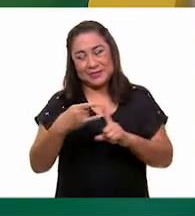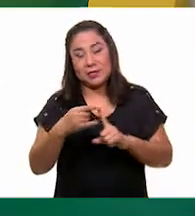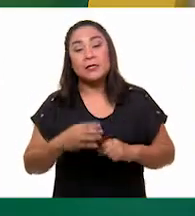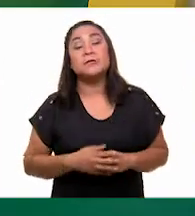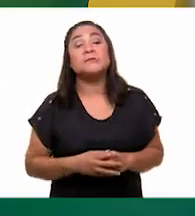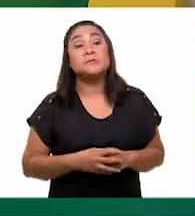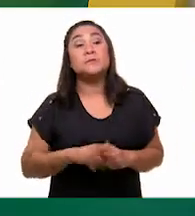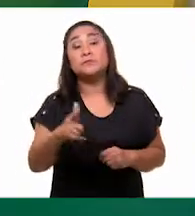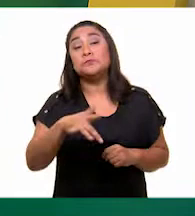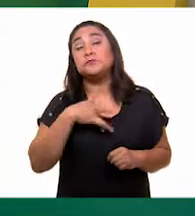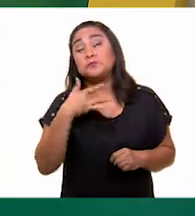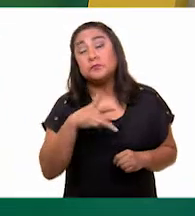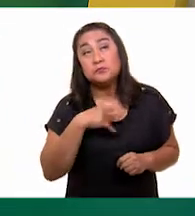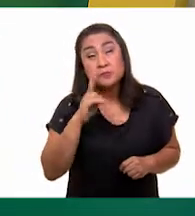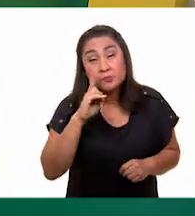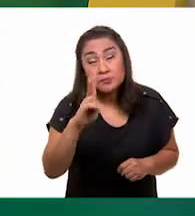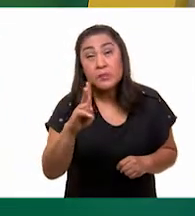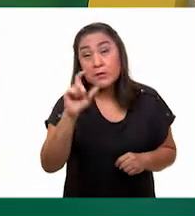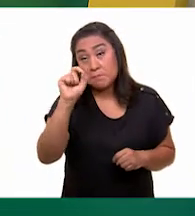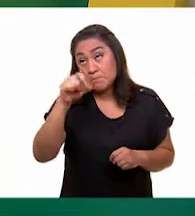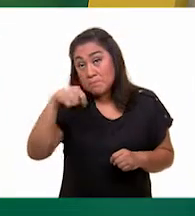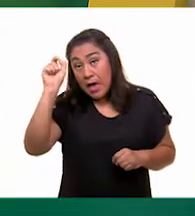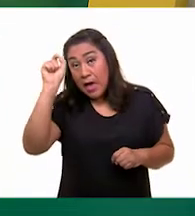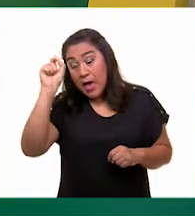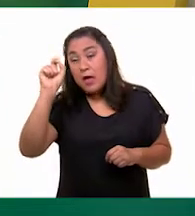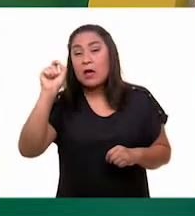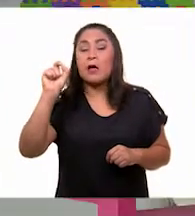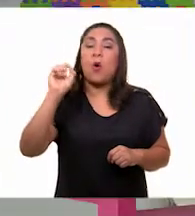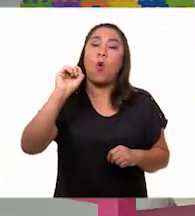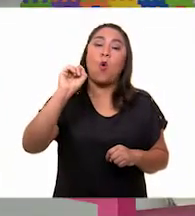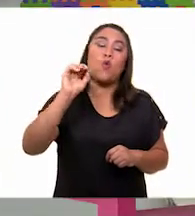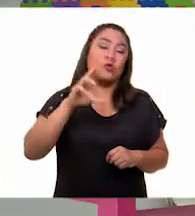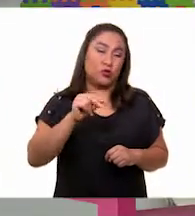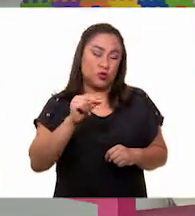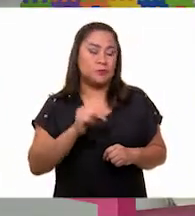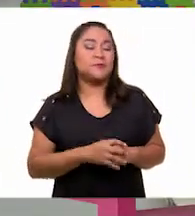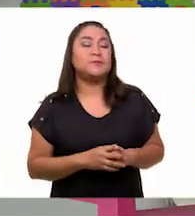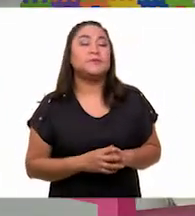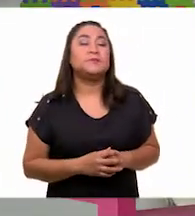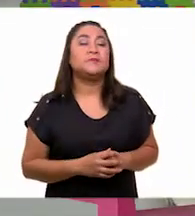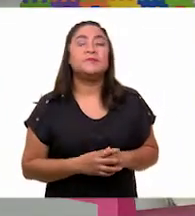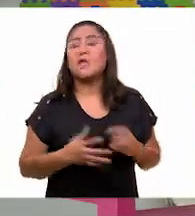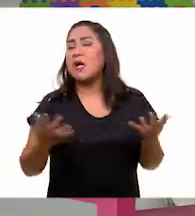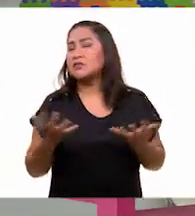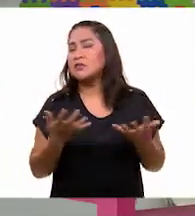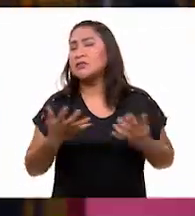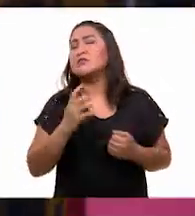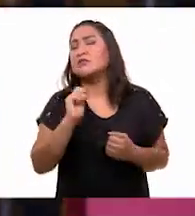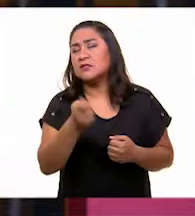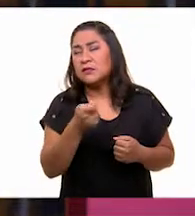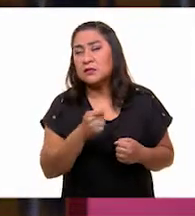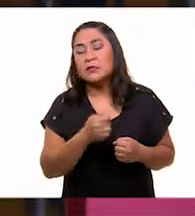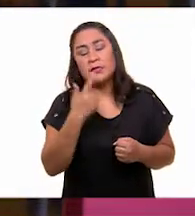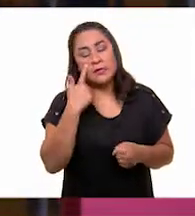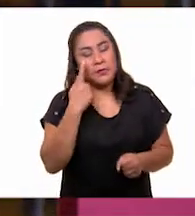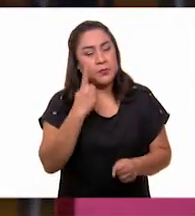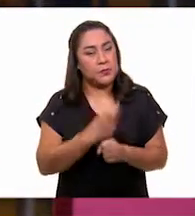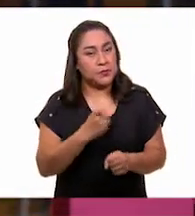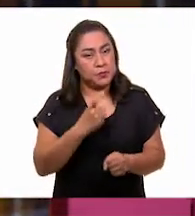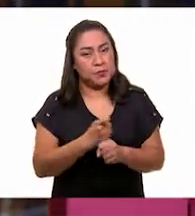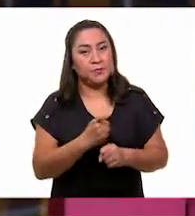colocar una palomita si los ordenamos de forma correcta. ¿Qué es lo que vamos a hacer? Bueno, vamos a tratar